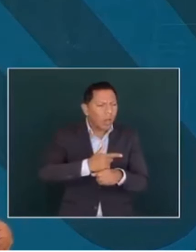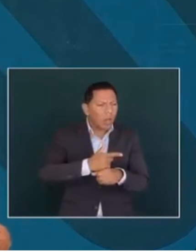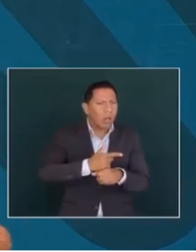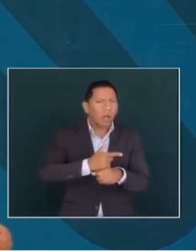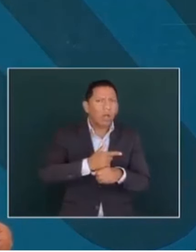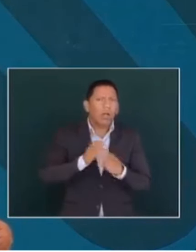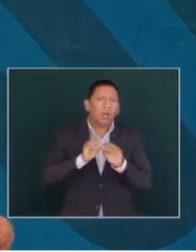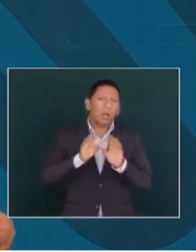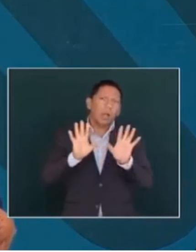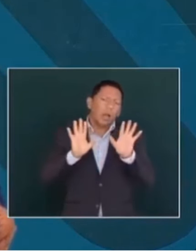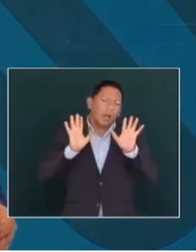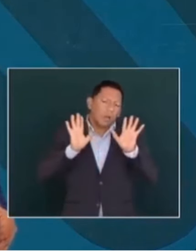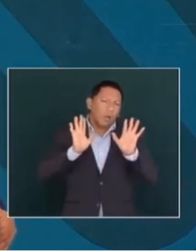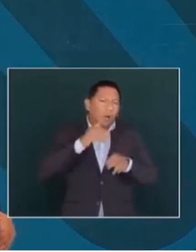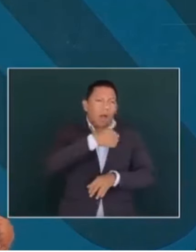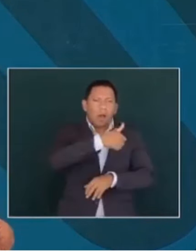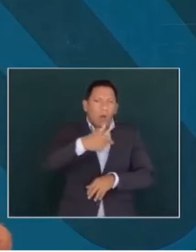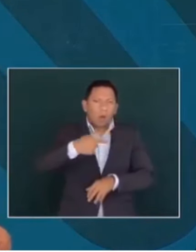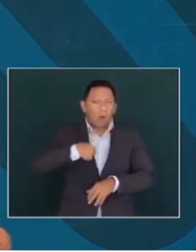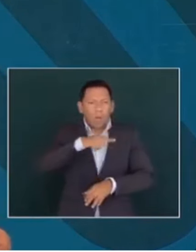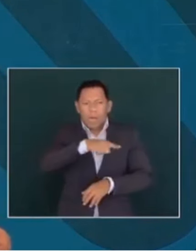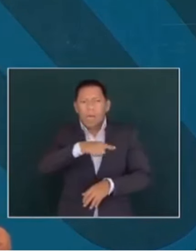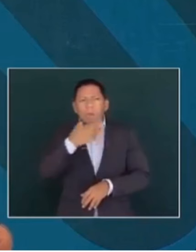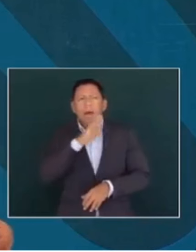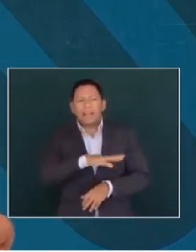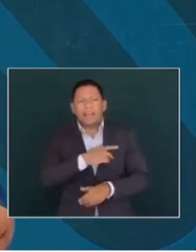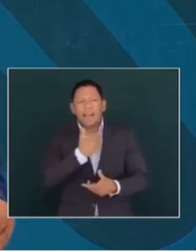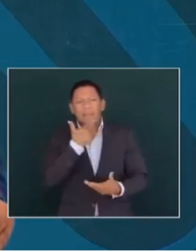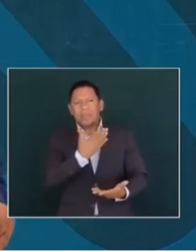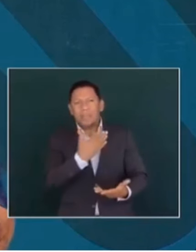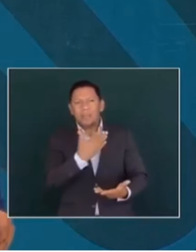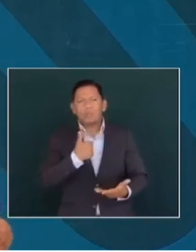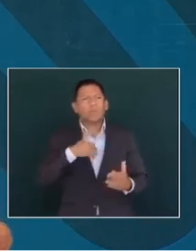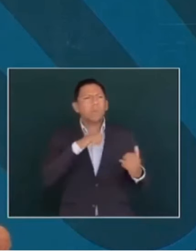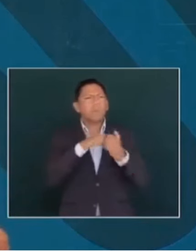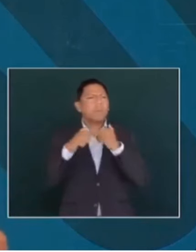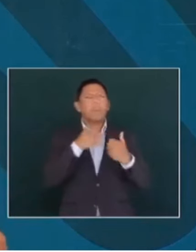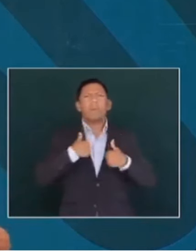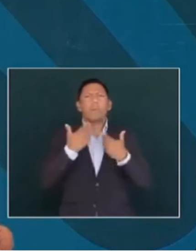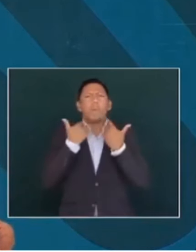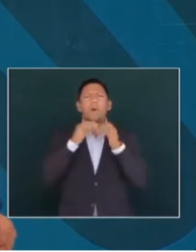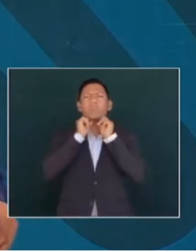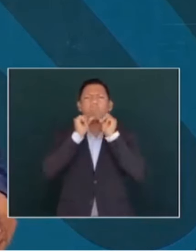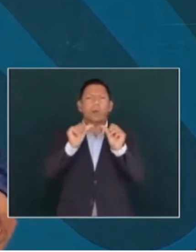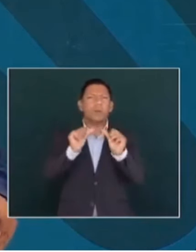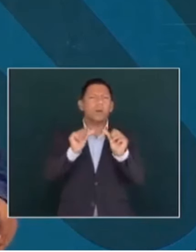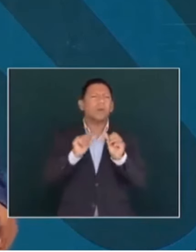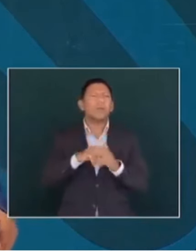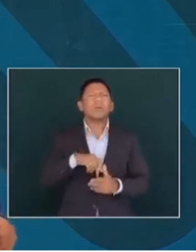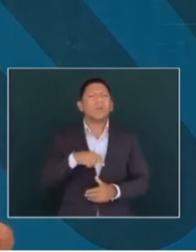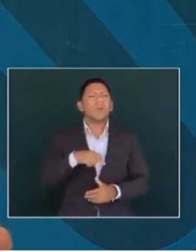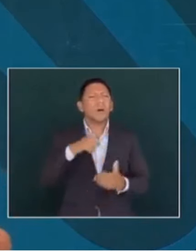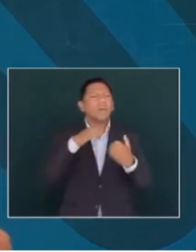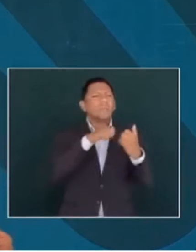Desde luego que yo no le deseo mal a nadie y no tengo enemigos. Siempre lo he dicho, ni quiero